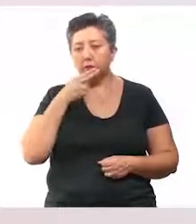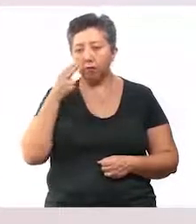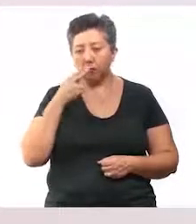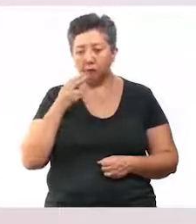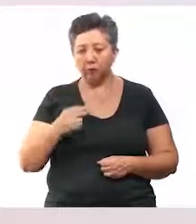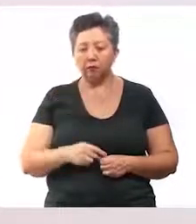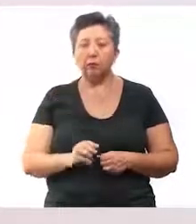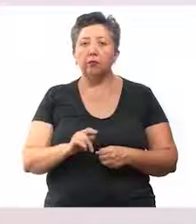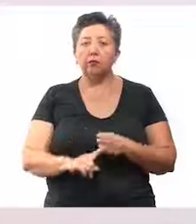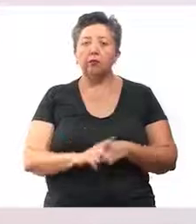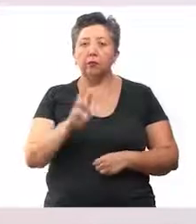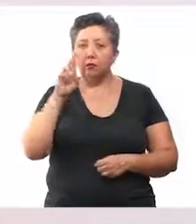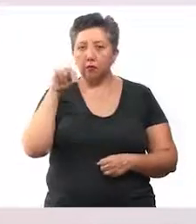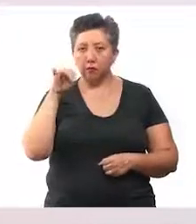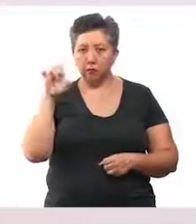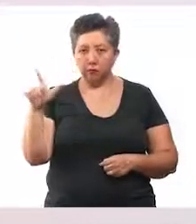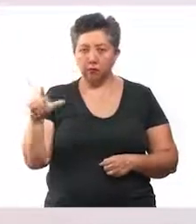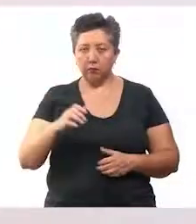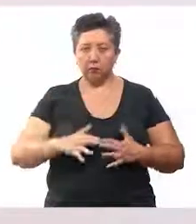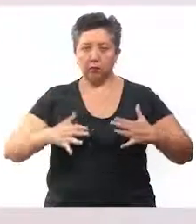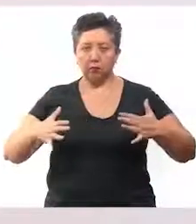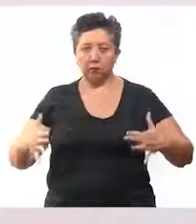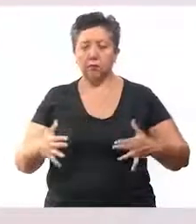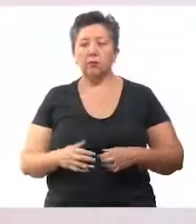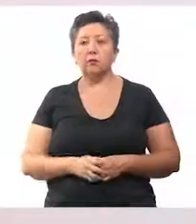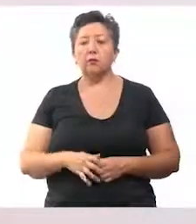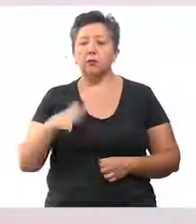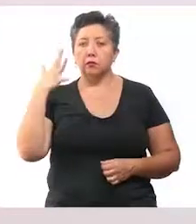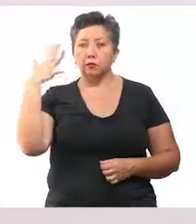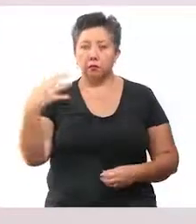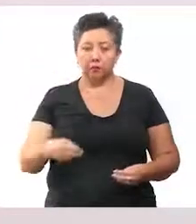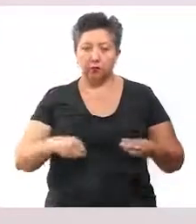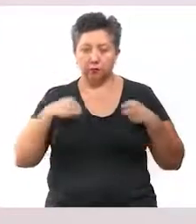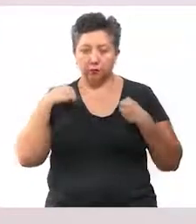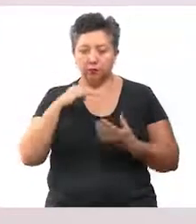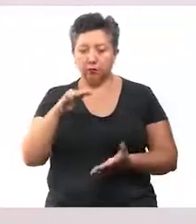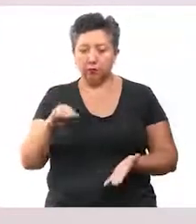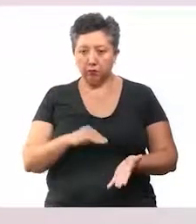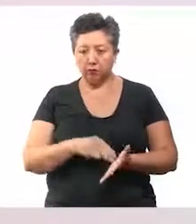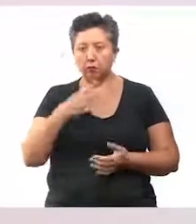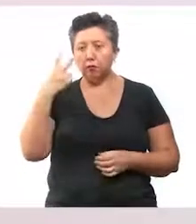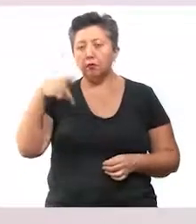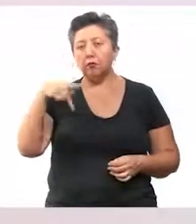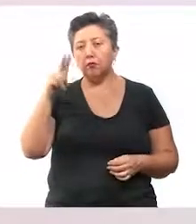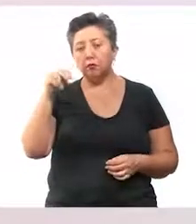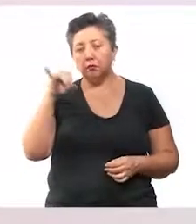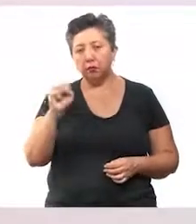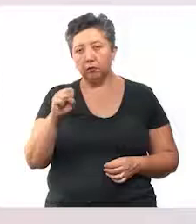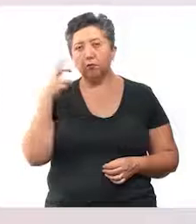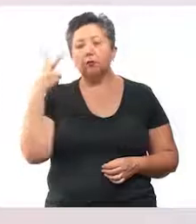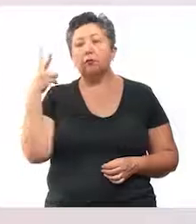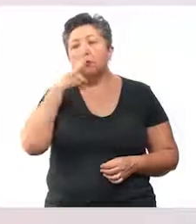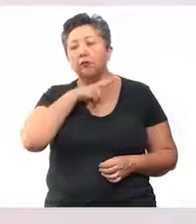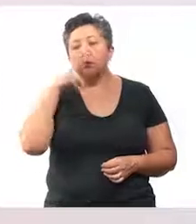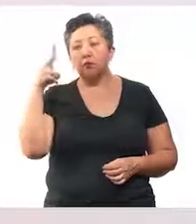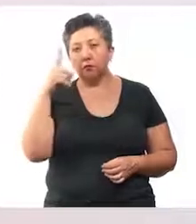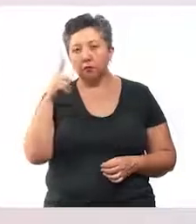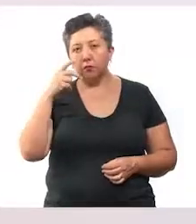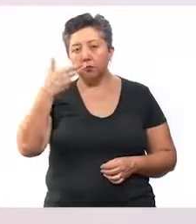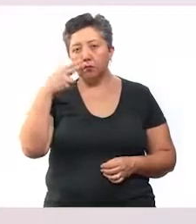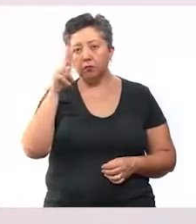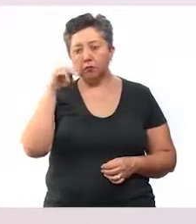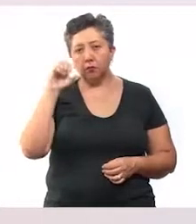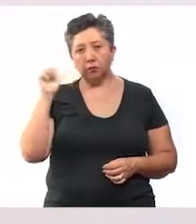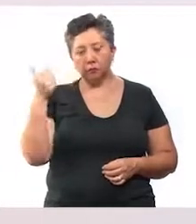tabaquismo, insuficiencia renal crónica y obesidad. 5 residían en Mérida, 2 en Canacín, 2 en Valladolid, 1 en